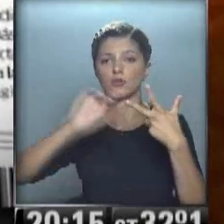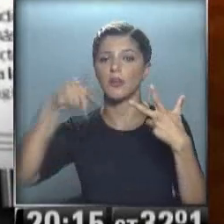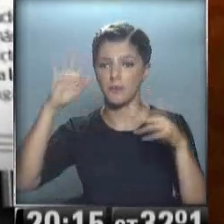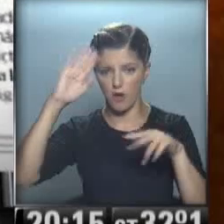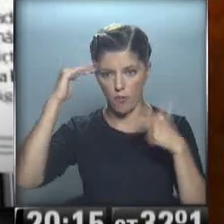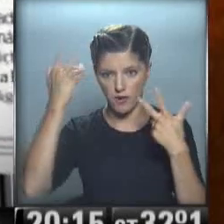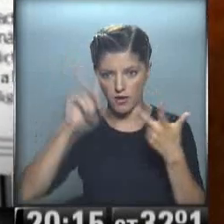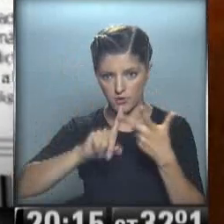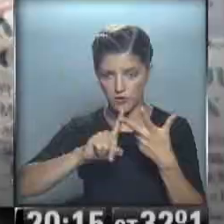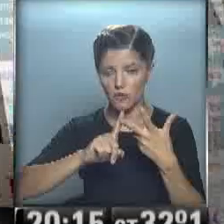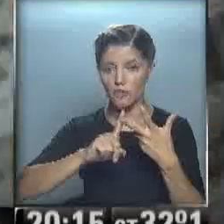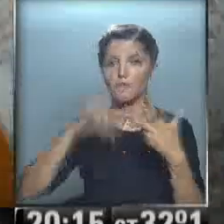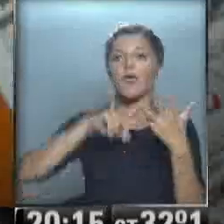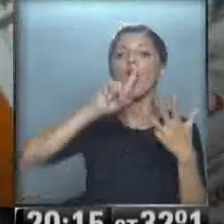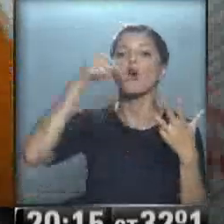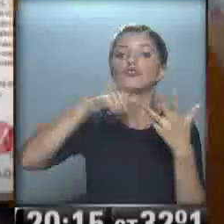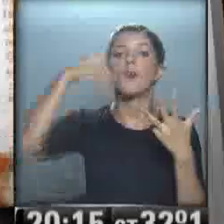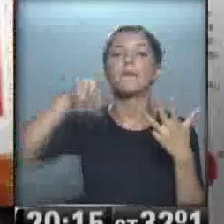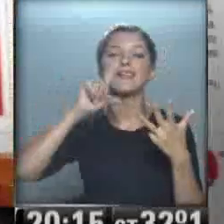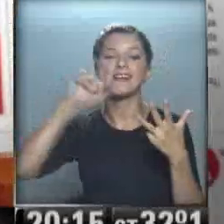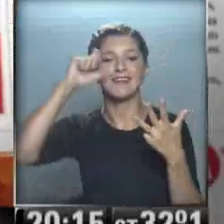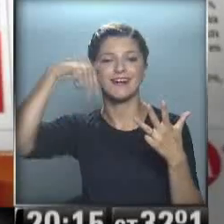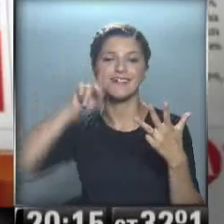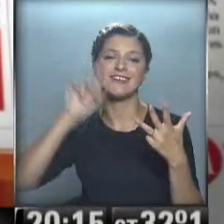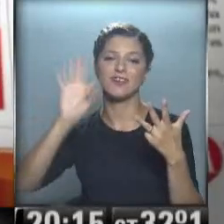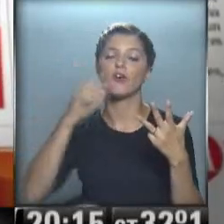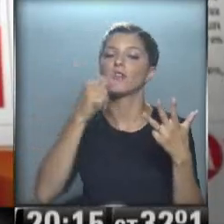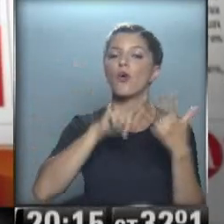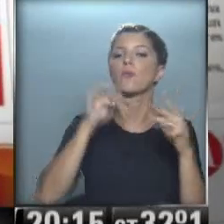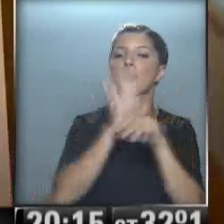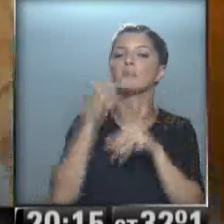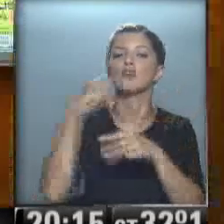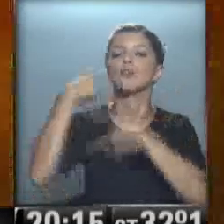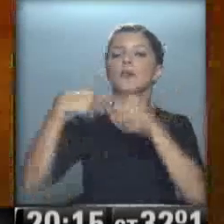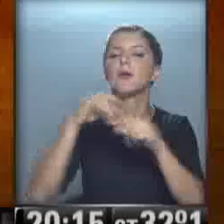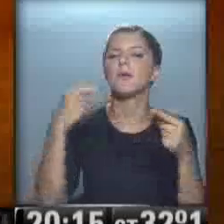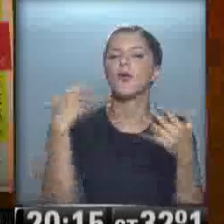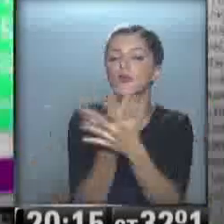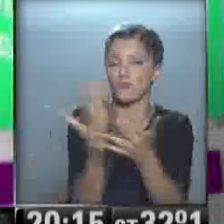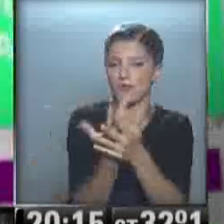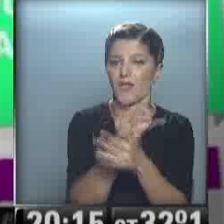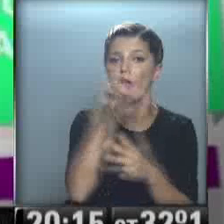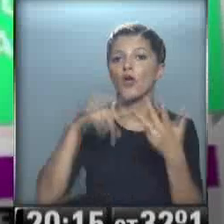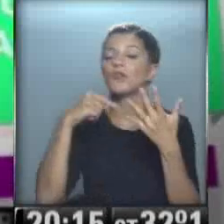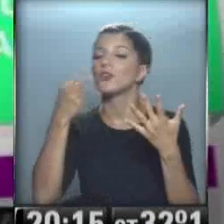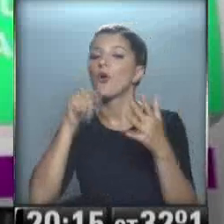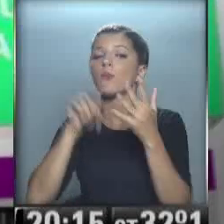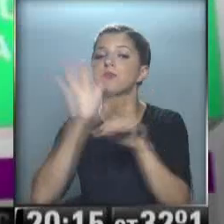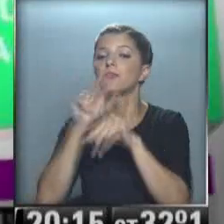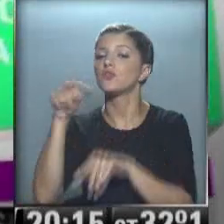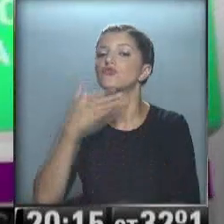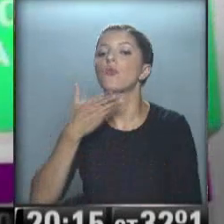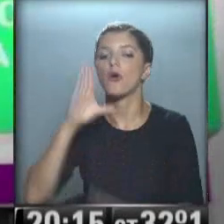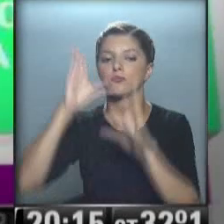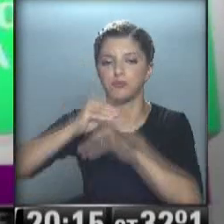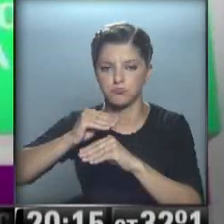gelman Milenio tituló sobreviviente de la tristeza y El Informador dijo se apaga su voz en cada uno de los casos y